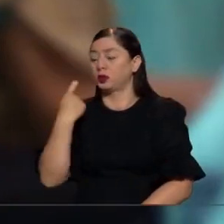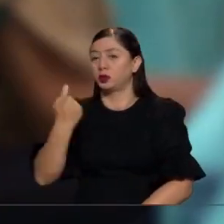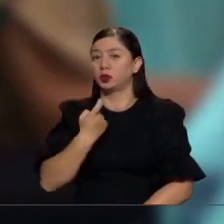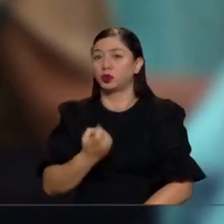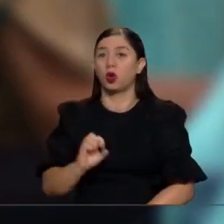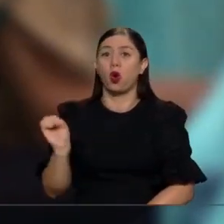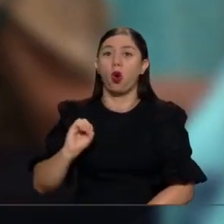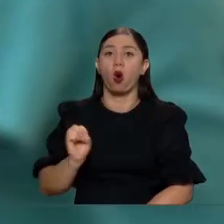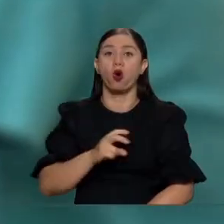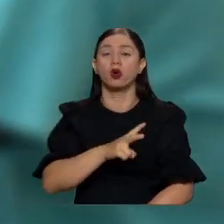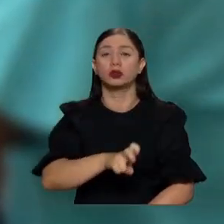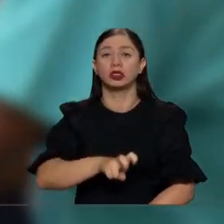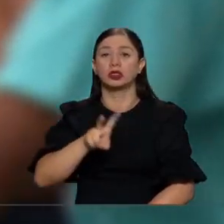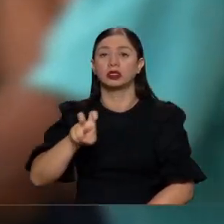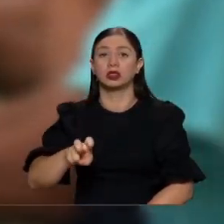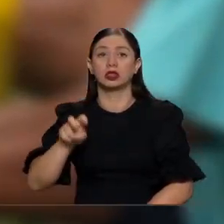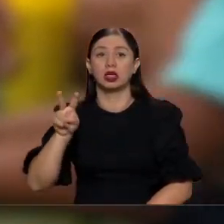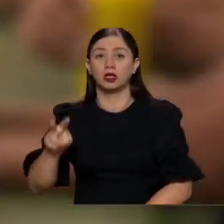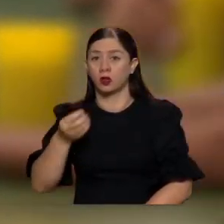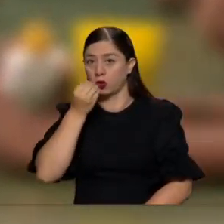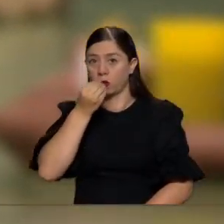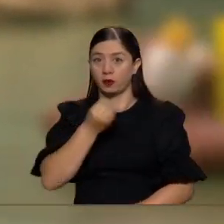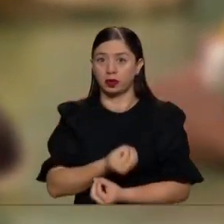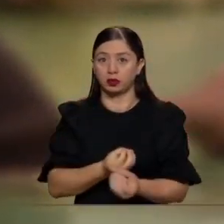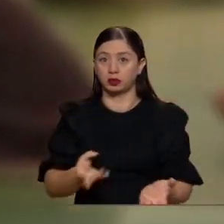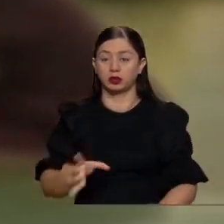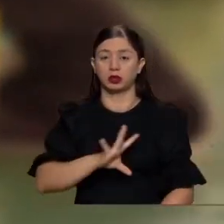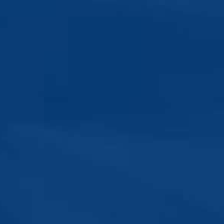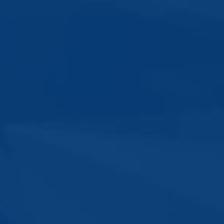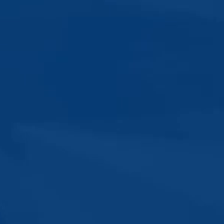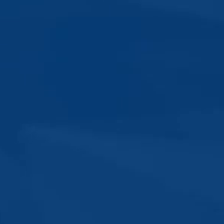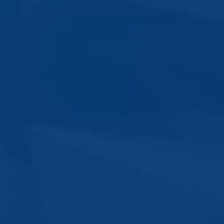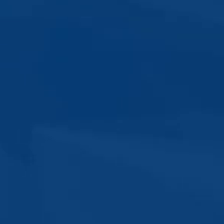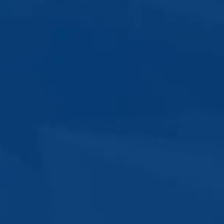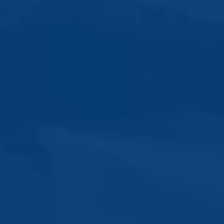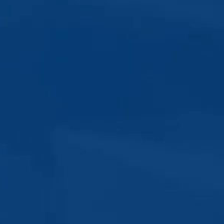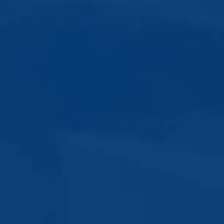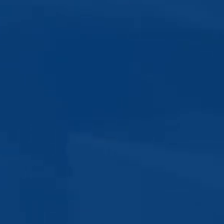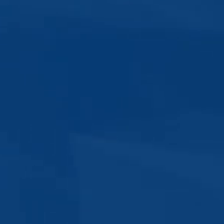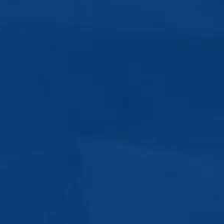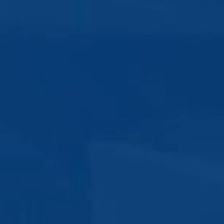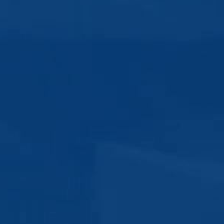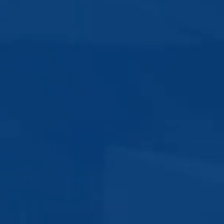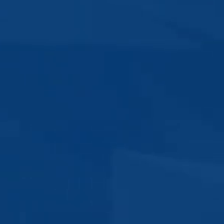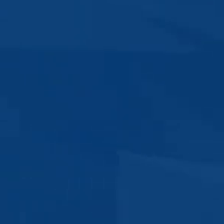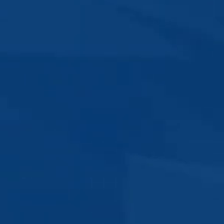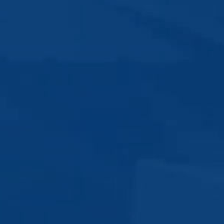de los 772 comedores comunitarios de la ciudad.